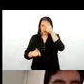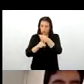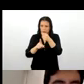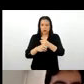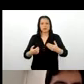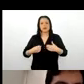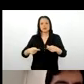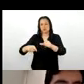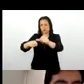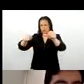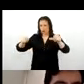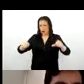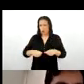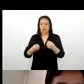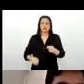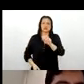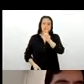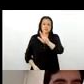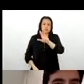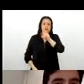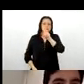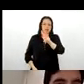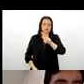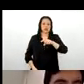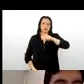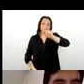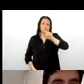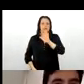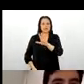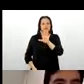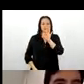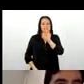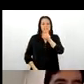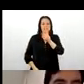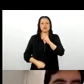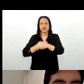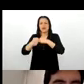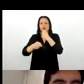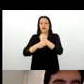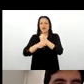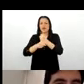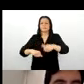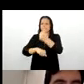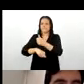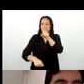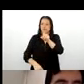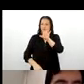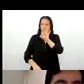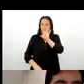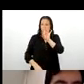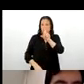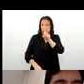extensión de 32 millones y 592 hectáreas desde el año 1981, y